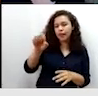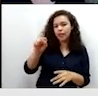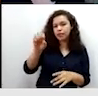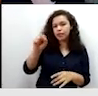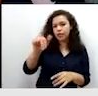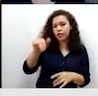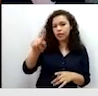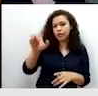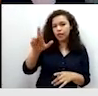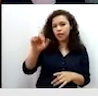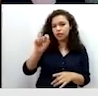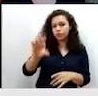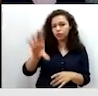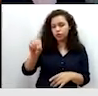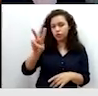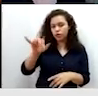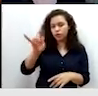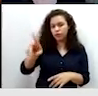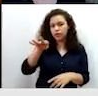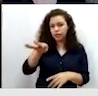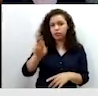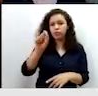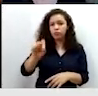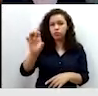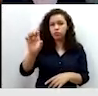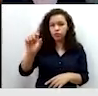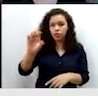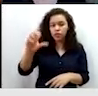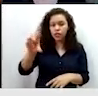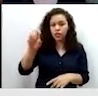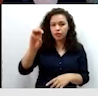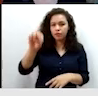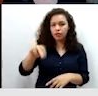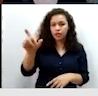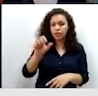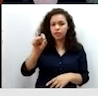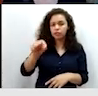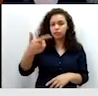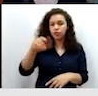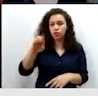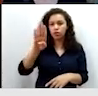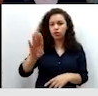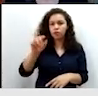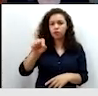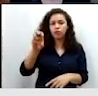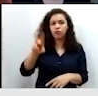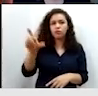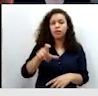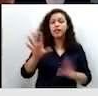medidasanitarias.covid19.cdmx. Nada más que primero se meten ahí, generan su usuario o su llave y ya de ahí empiezan a hacer el